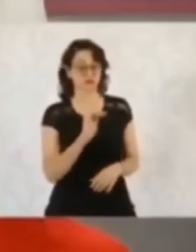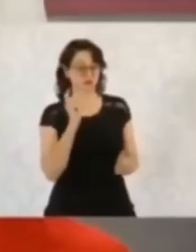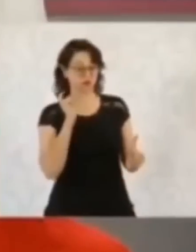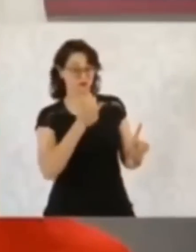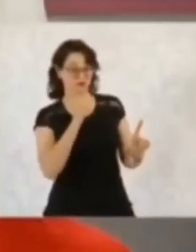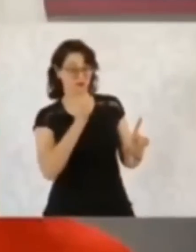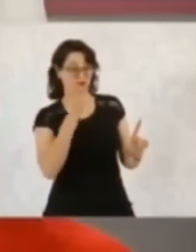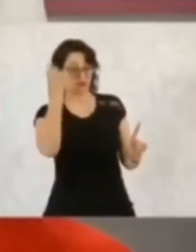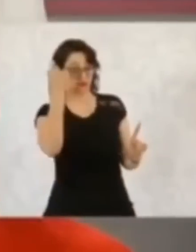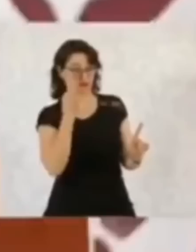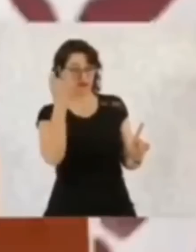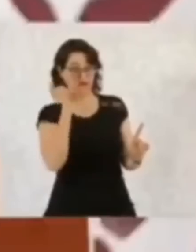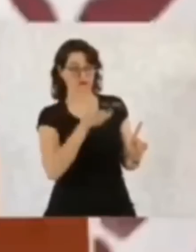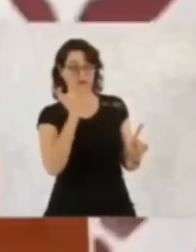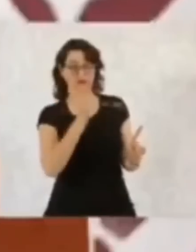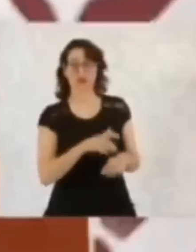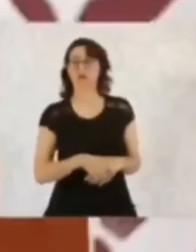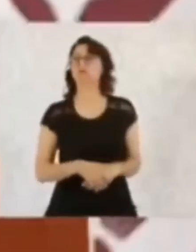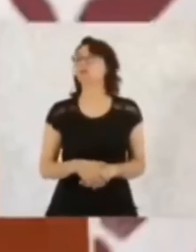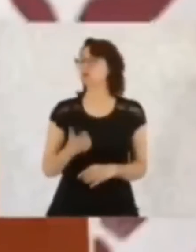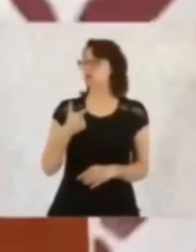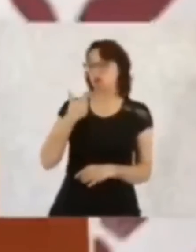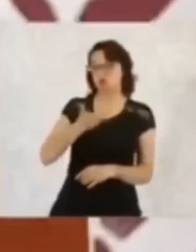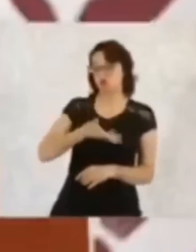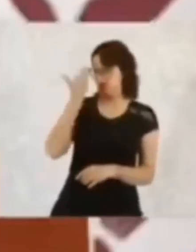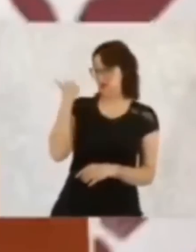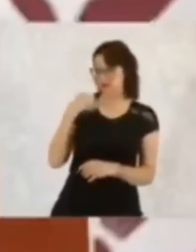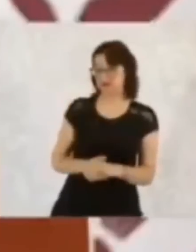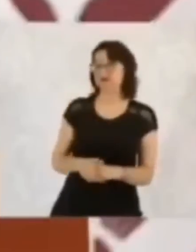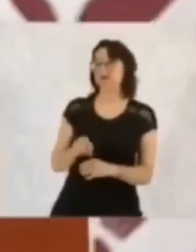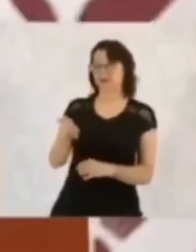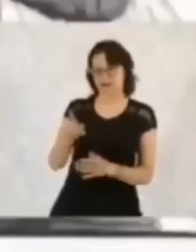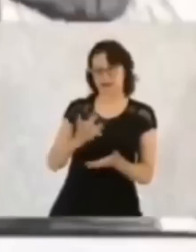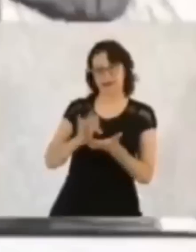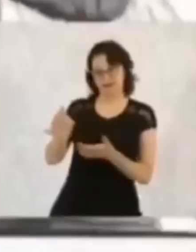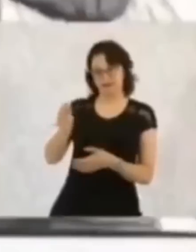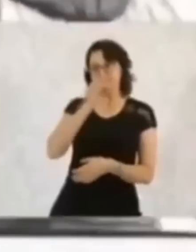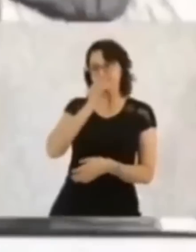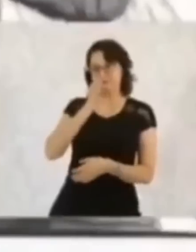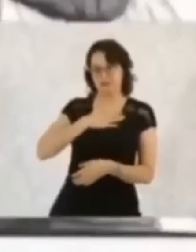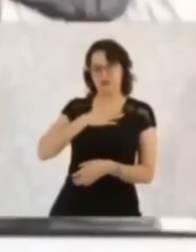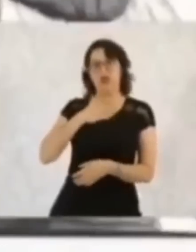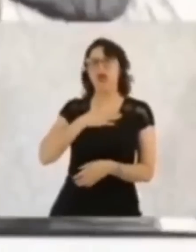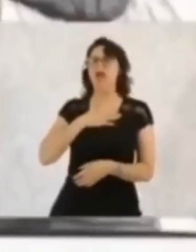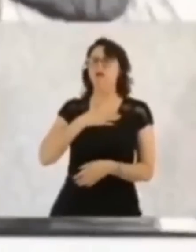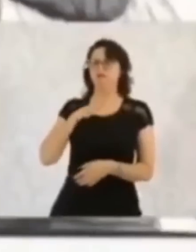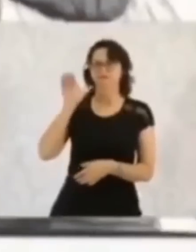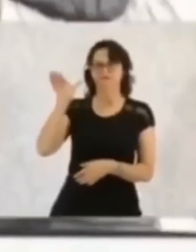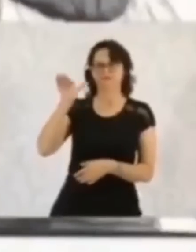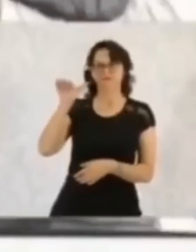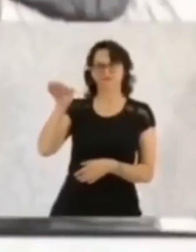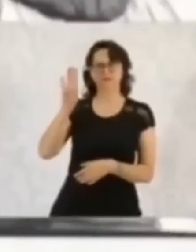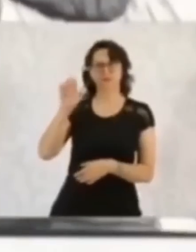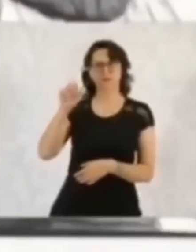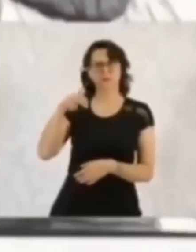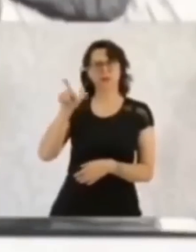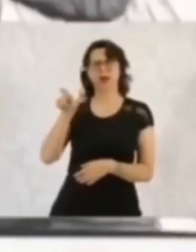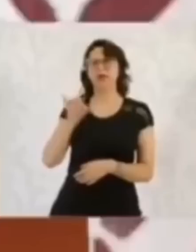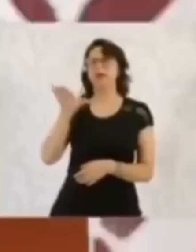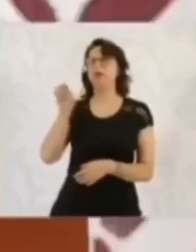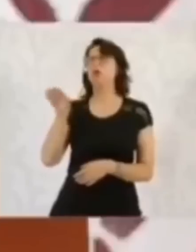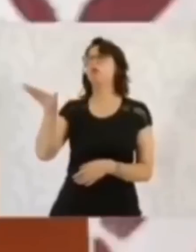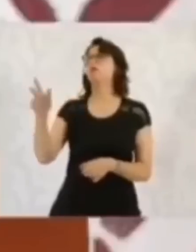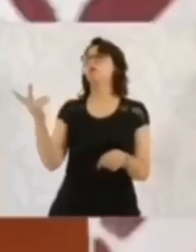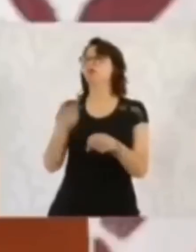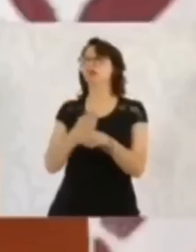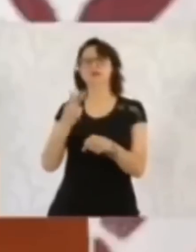Ah, sí, no, pues no sabía, mira, qué bien que nos informas. A ver el Banco de México que nos informe de la